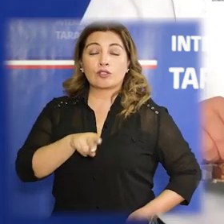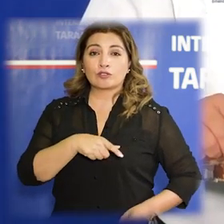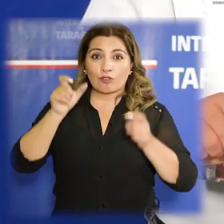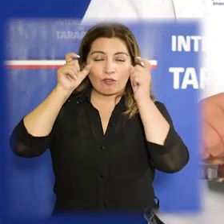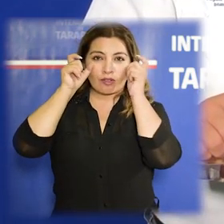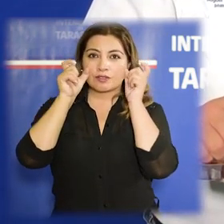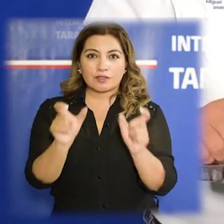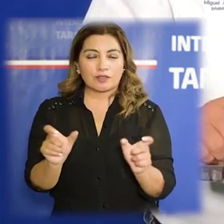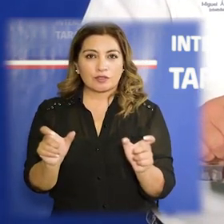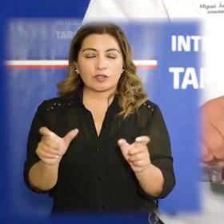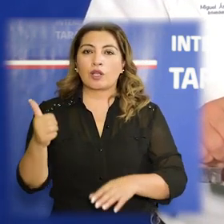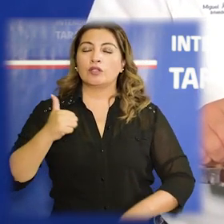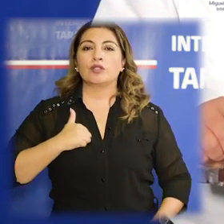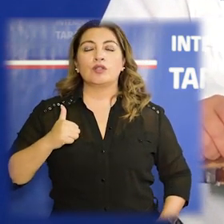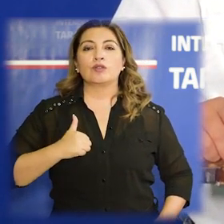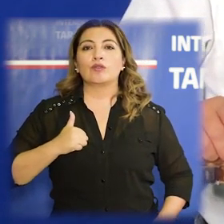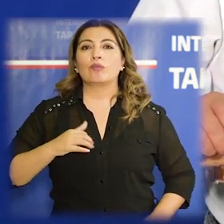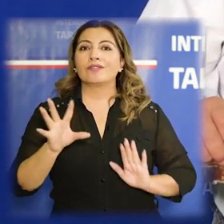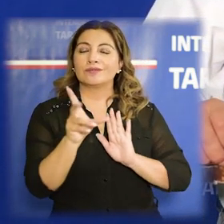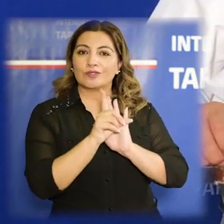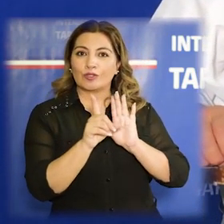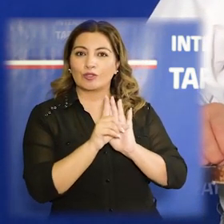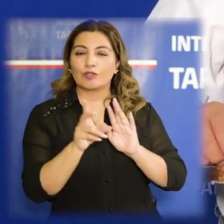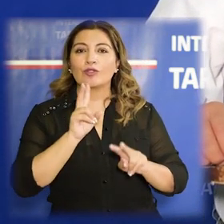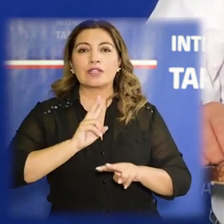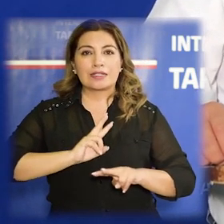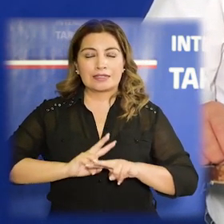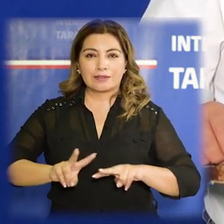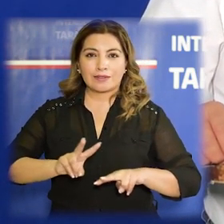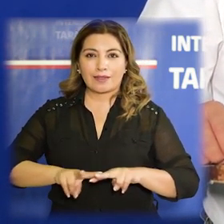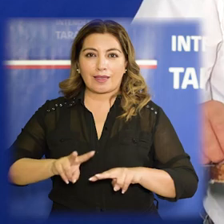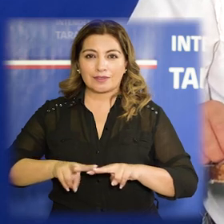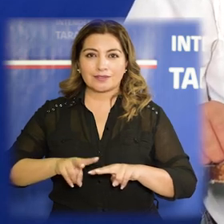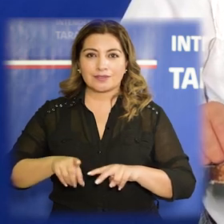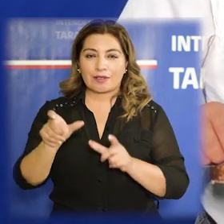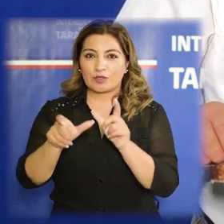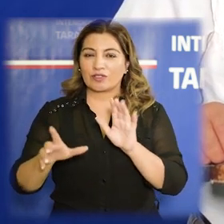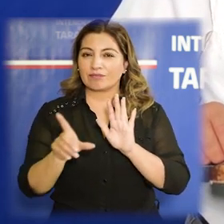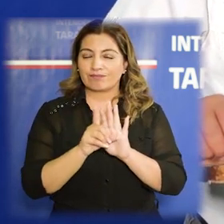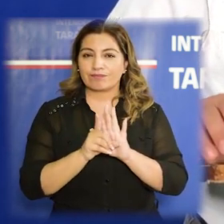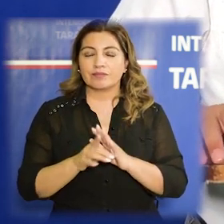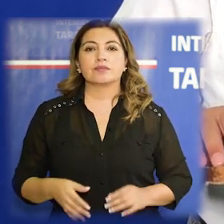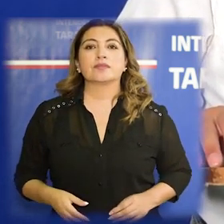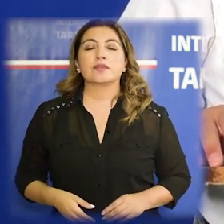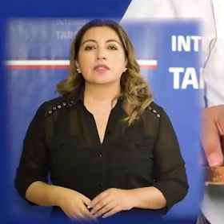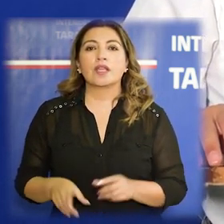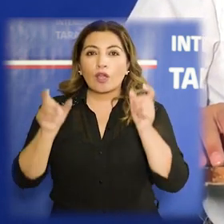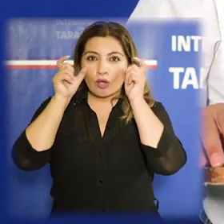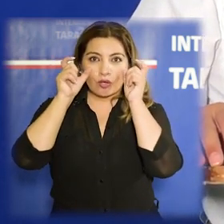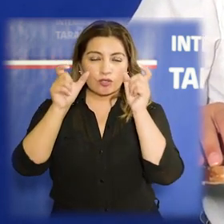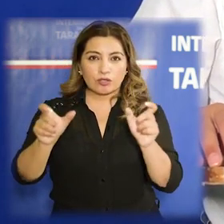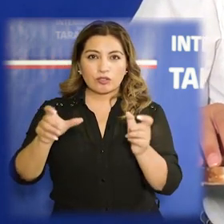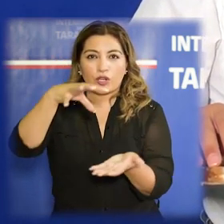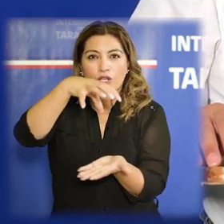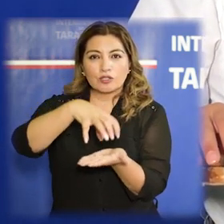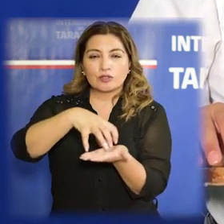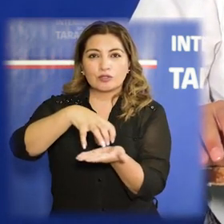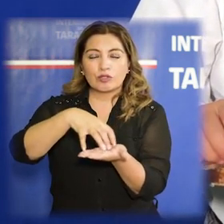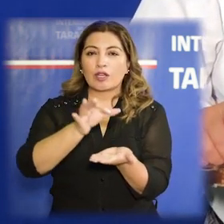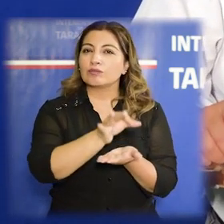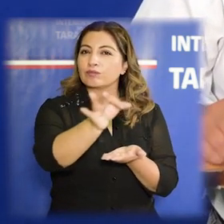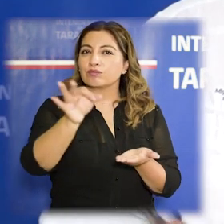de cumplimiento de decretos emitidos por las provincias en la región. Los controles en ciudades y comunas